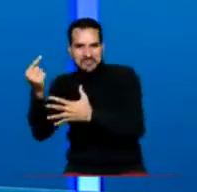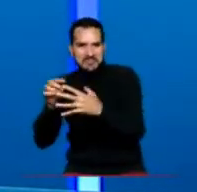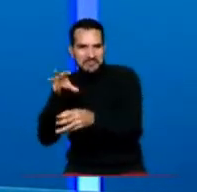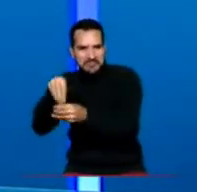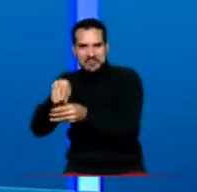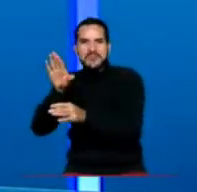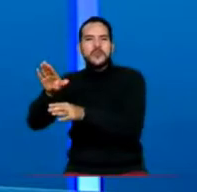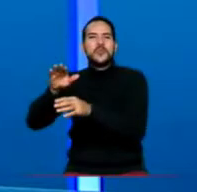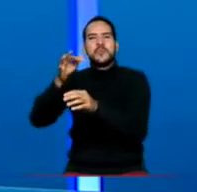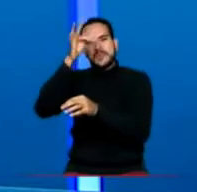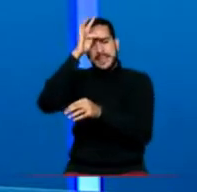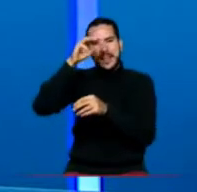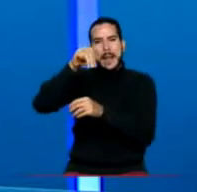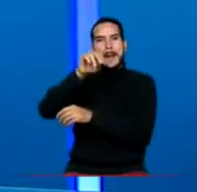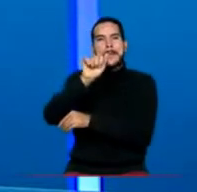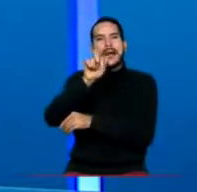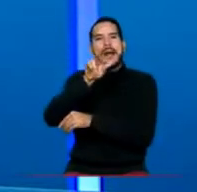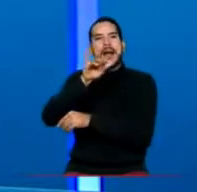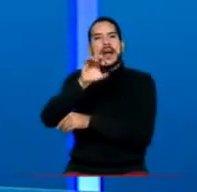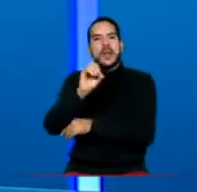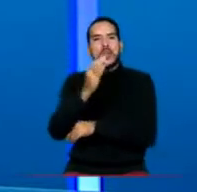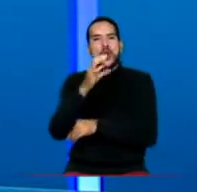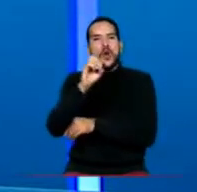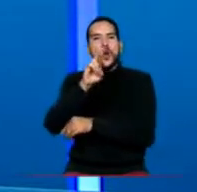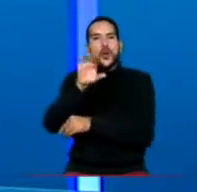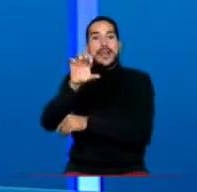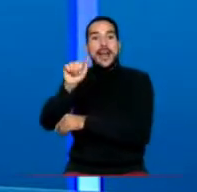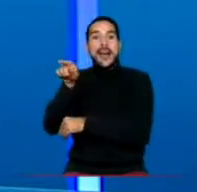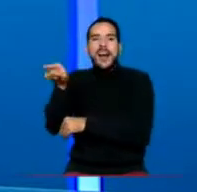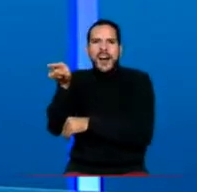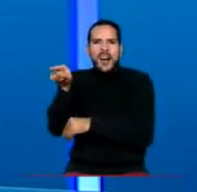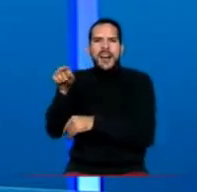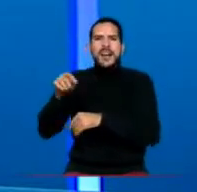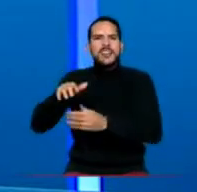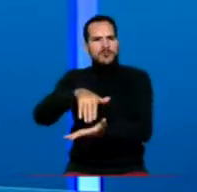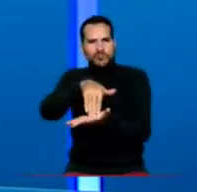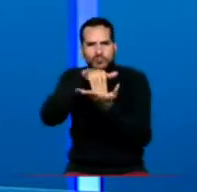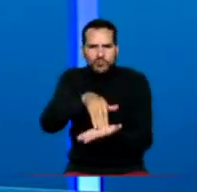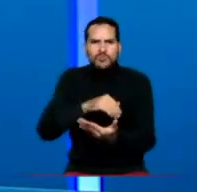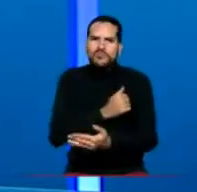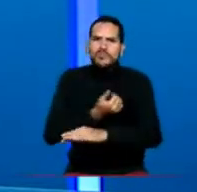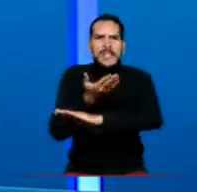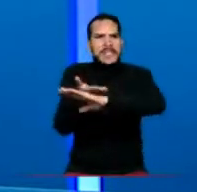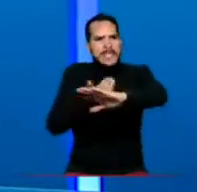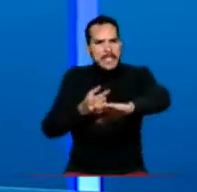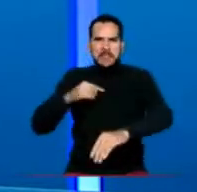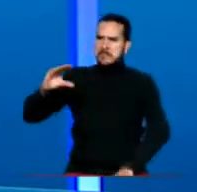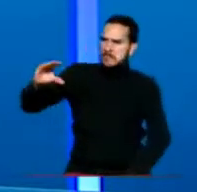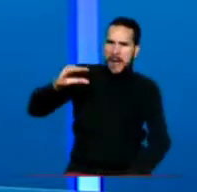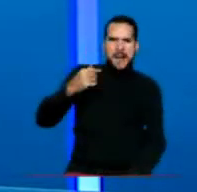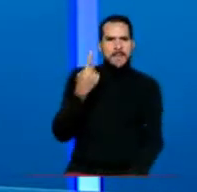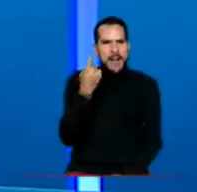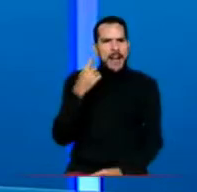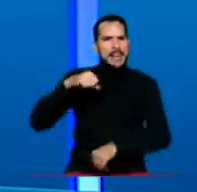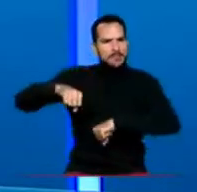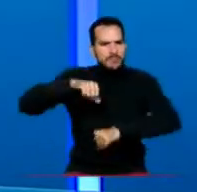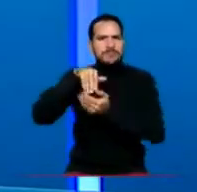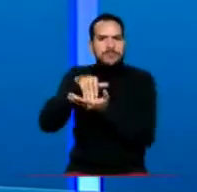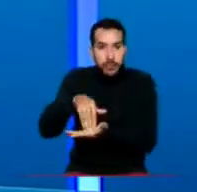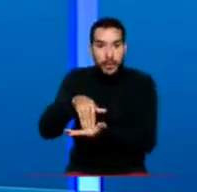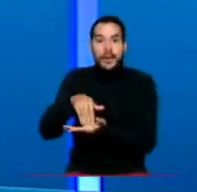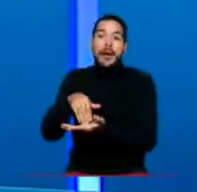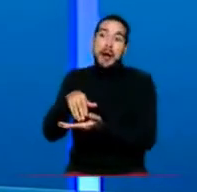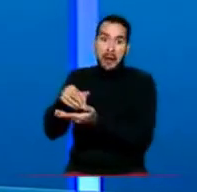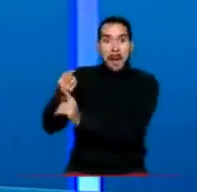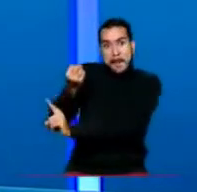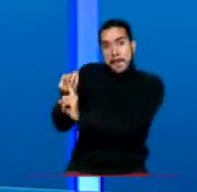para exigir el pago de los salarios adeudados. La situación no solo afecta a los profesionales de la salud, sino que impacta a los